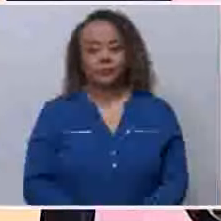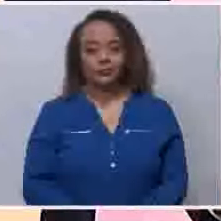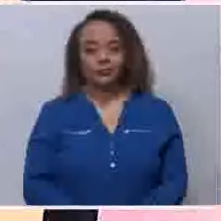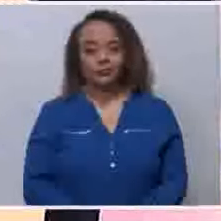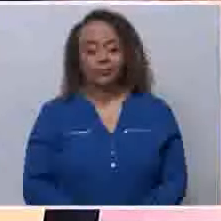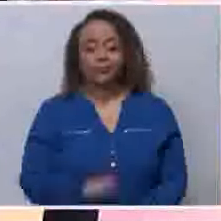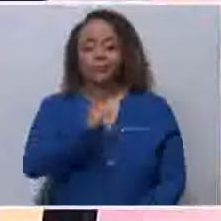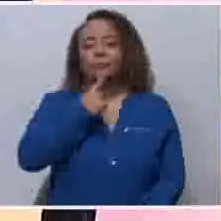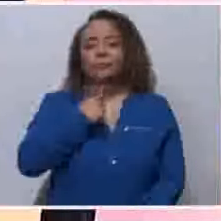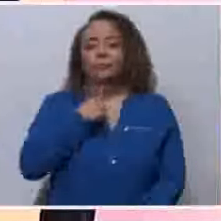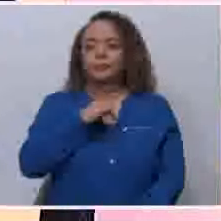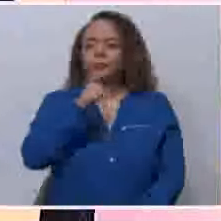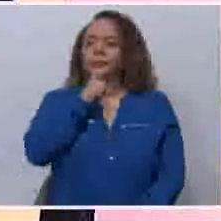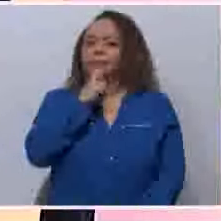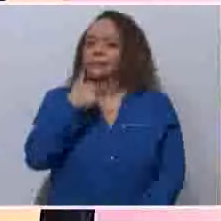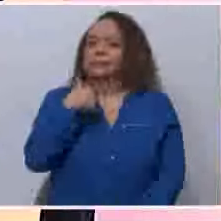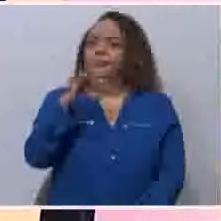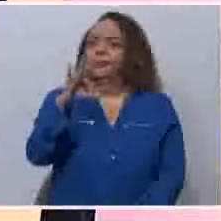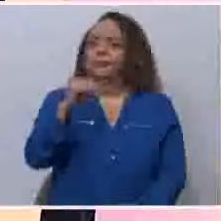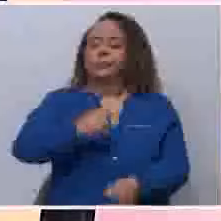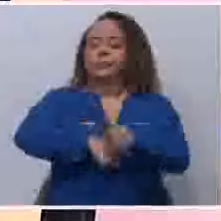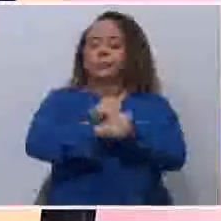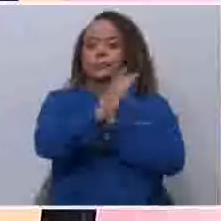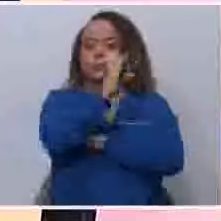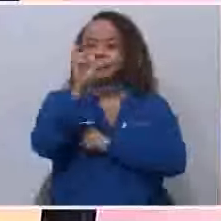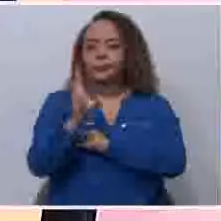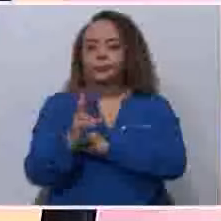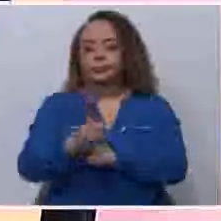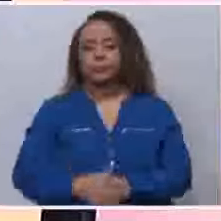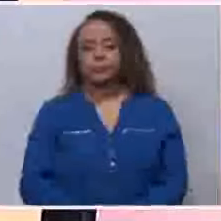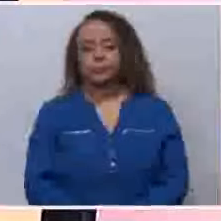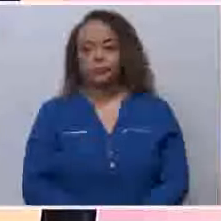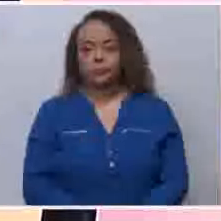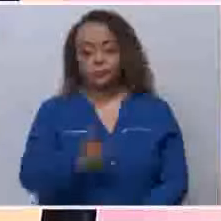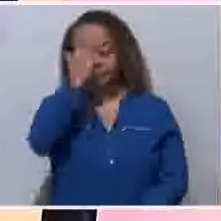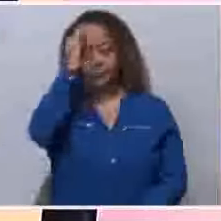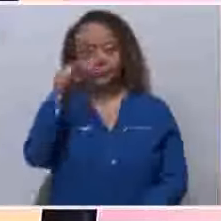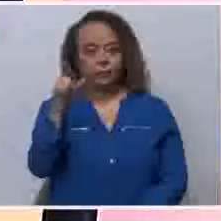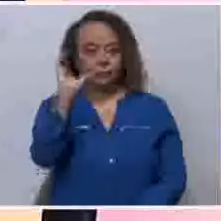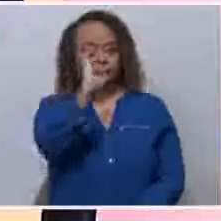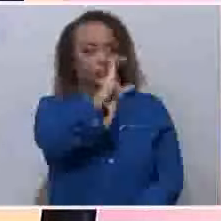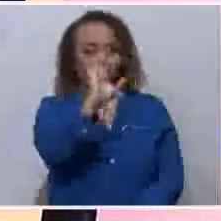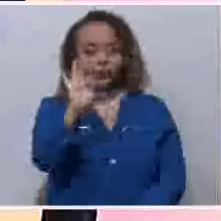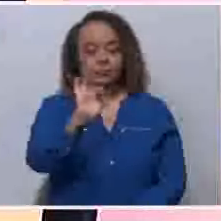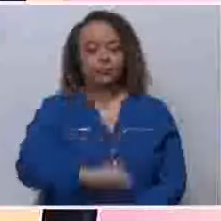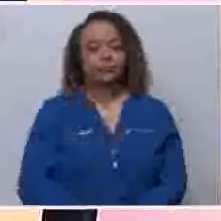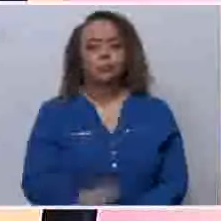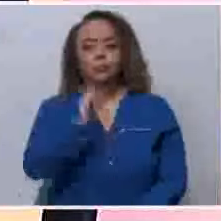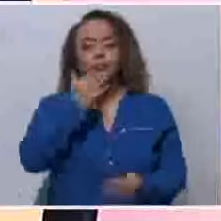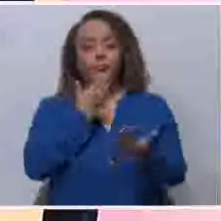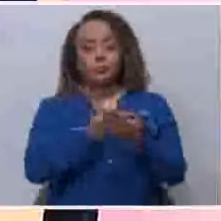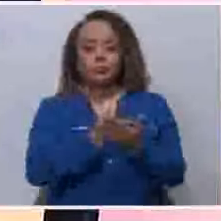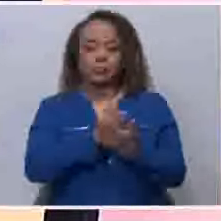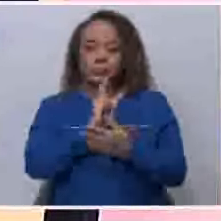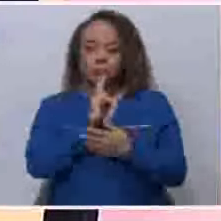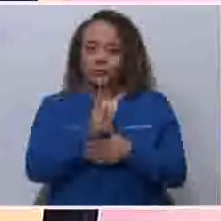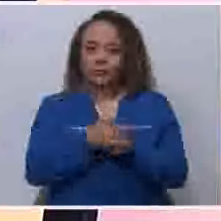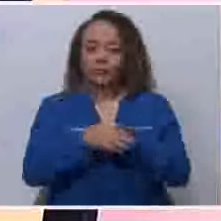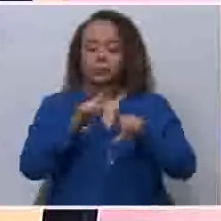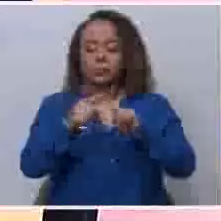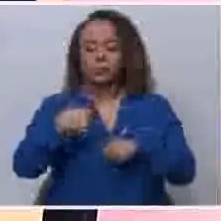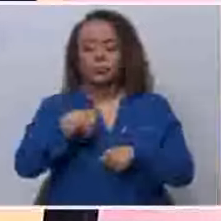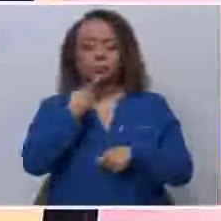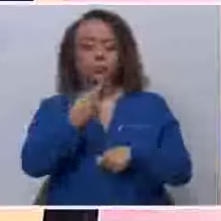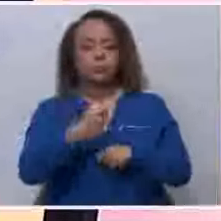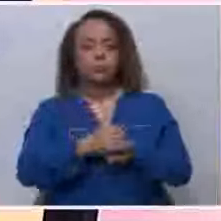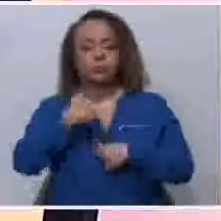Y me decía, ¿cómo cuesta que hayan nueves en el fútbol de Costa Rica? Porque él andaba buscando nueves. Y bueno, no deja de ser cierto, pero yo le decía a